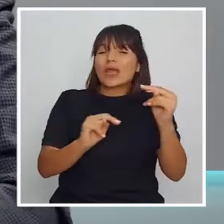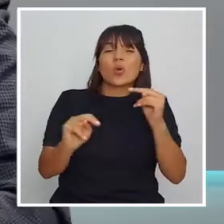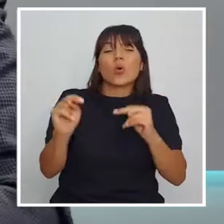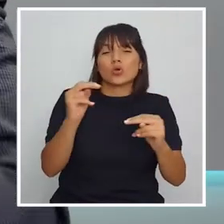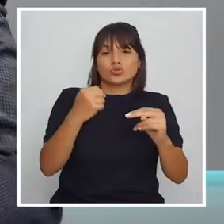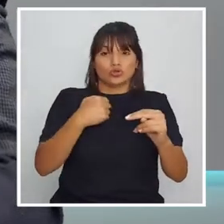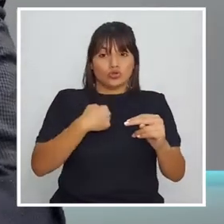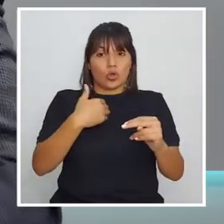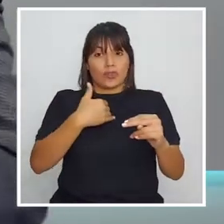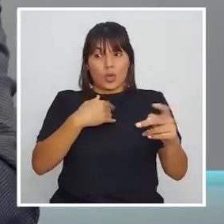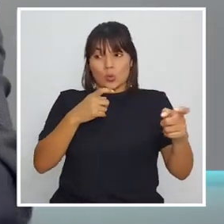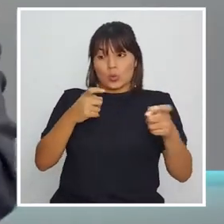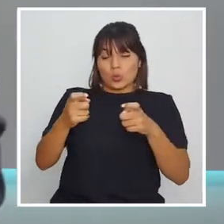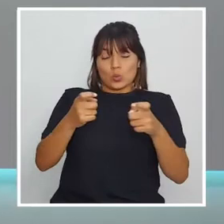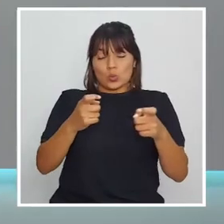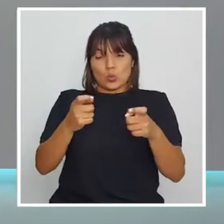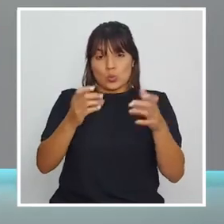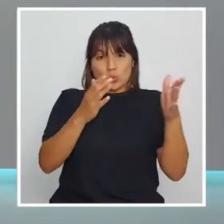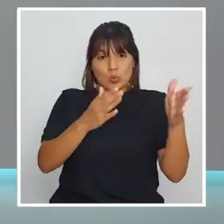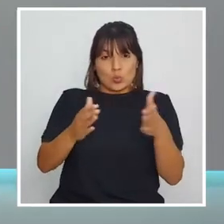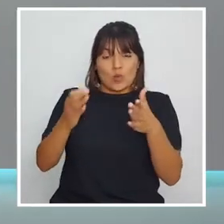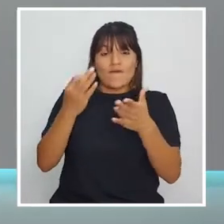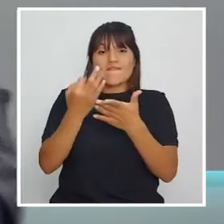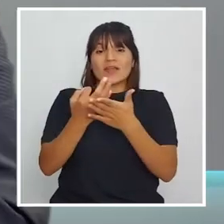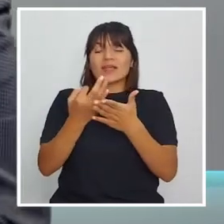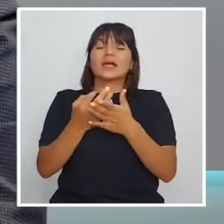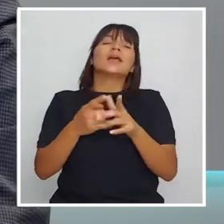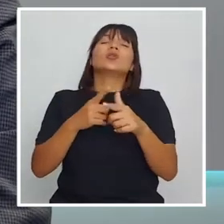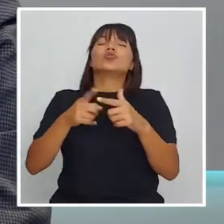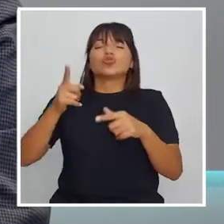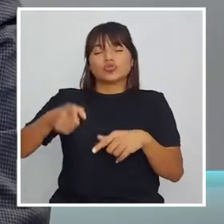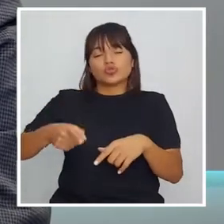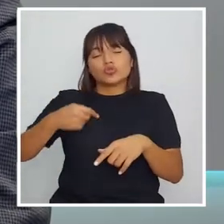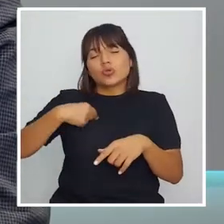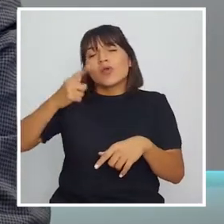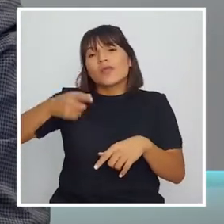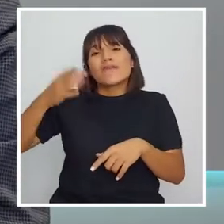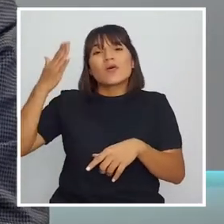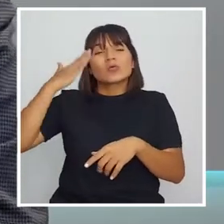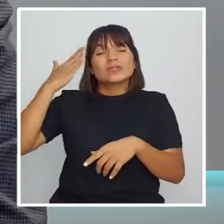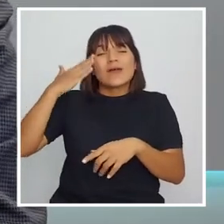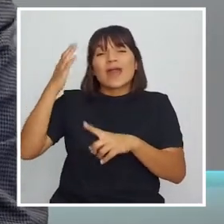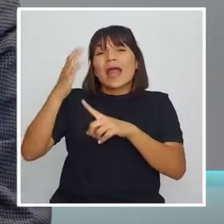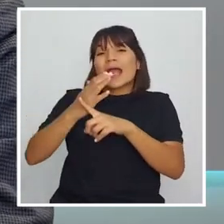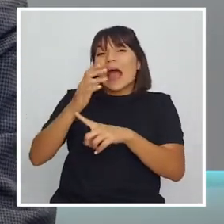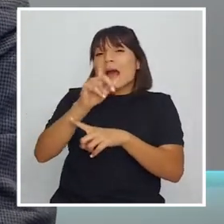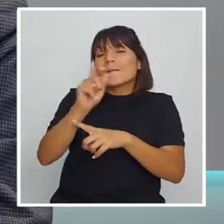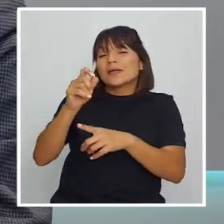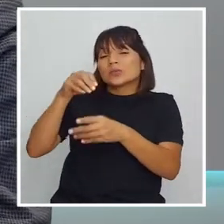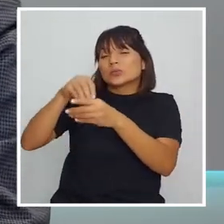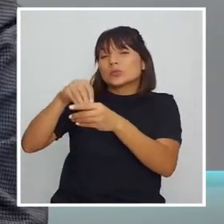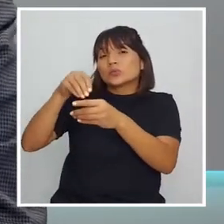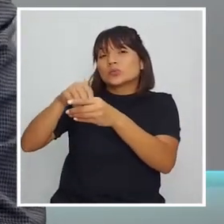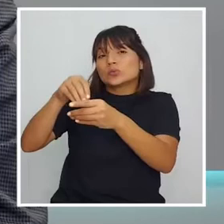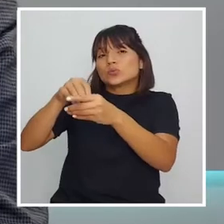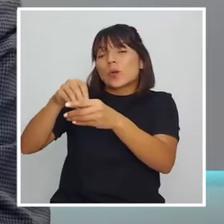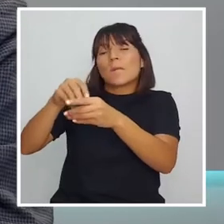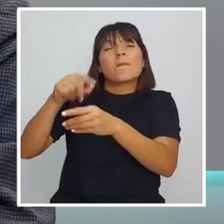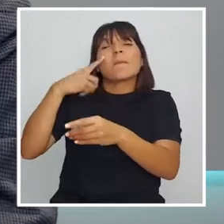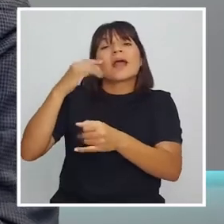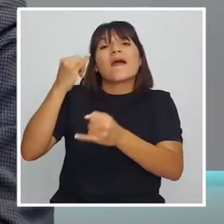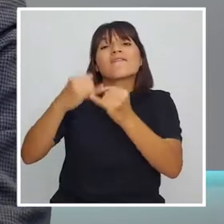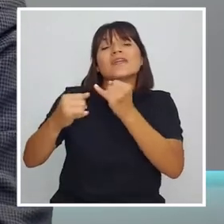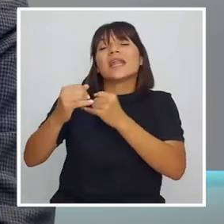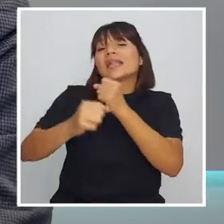yo tengo que saber que tengo que provisionar esa suma todos los meses para poder llegar a final de año y tener el